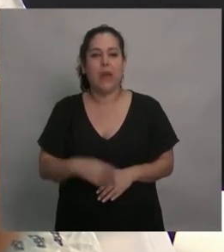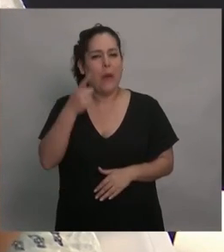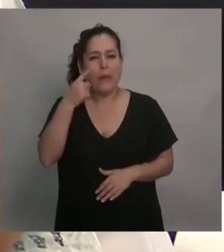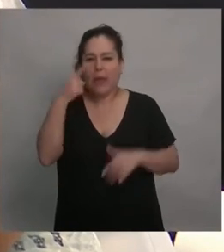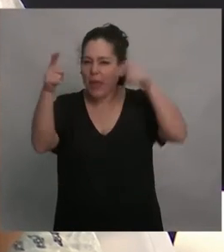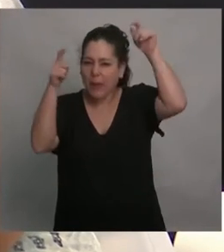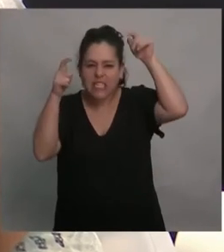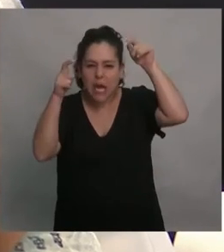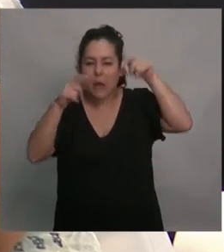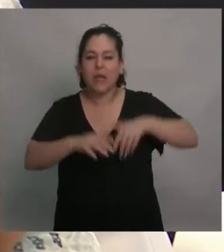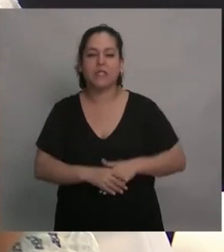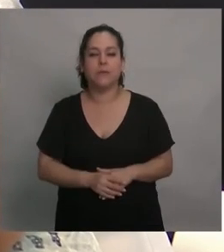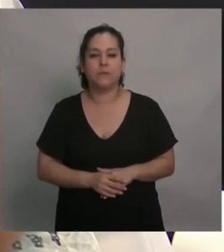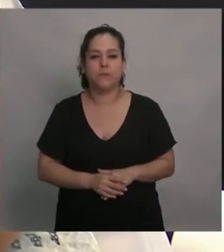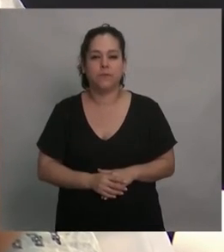¡Viva!